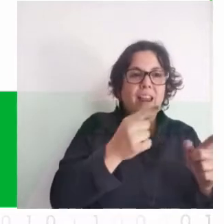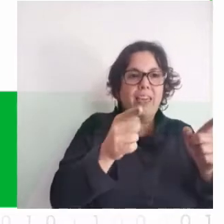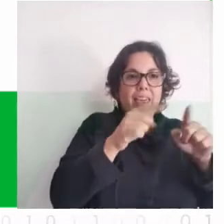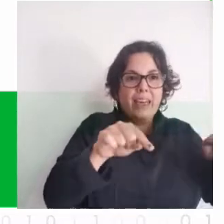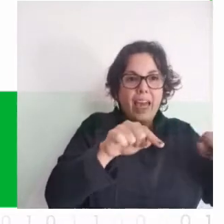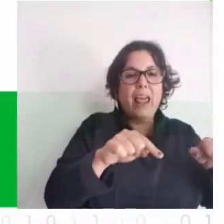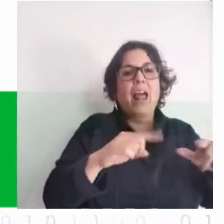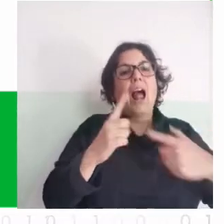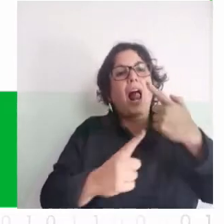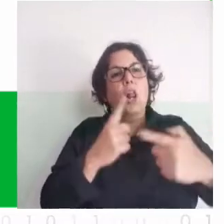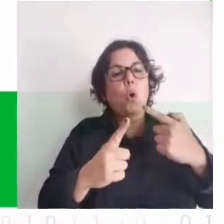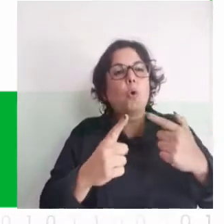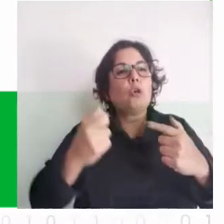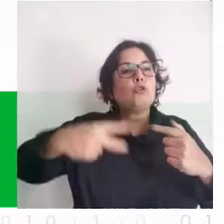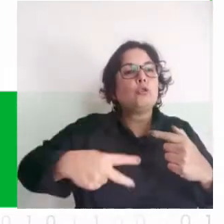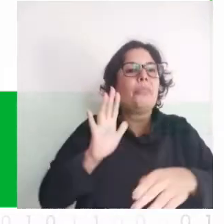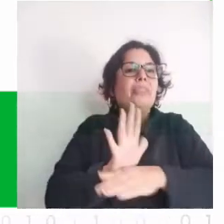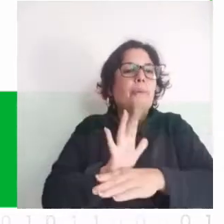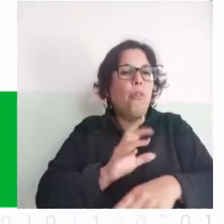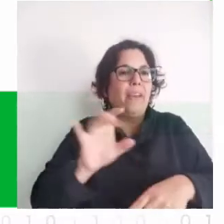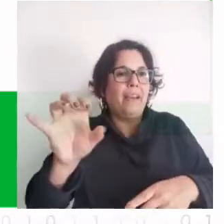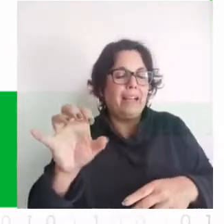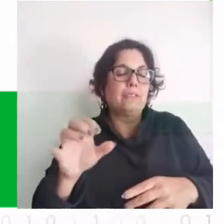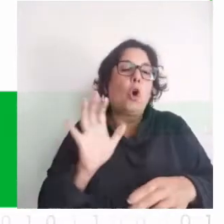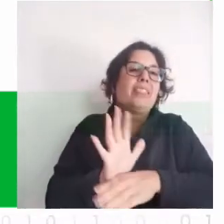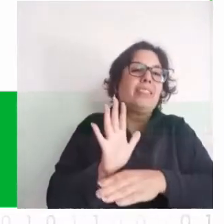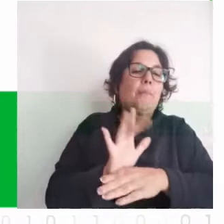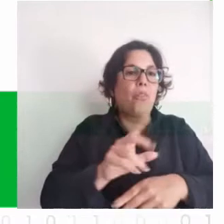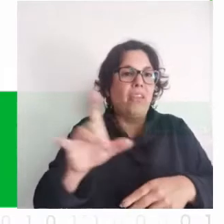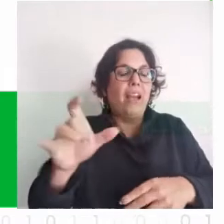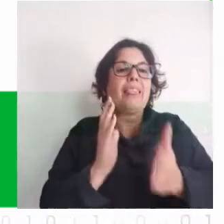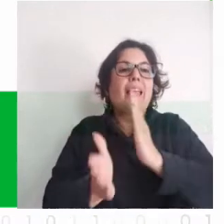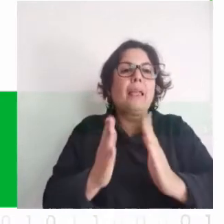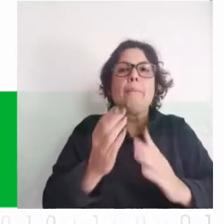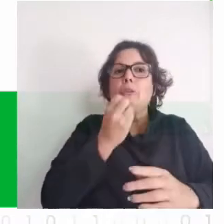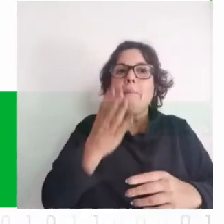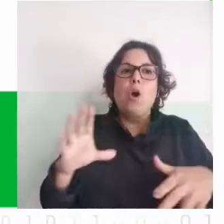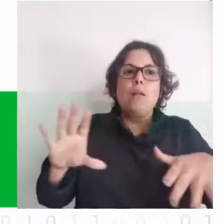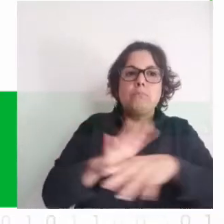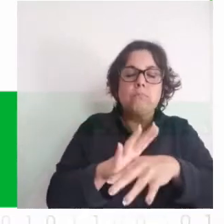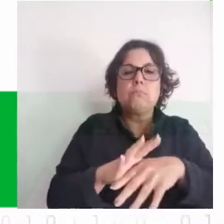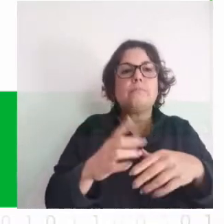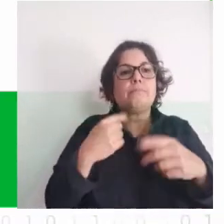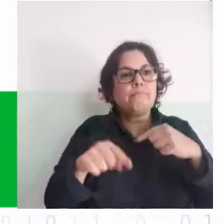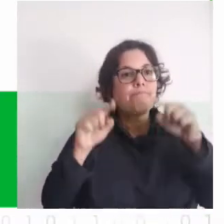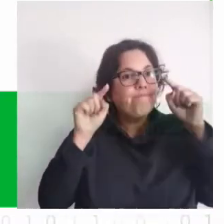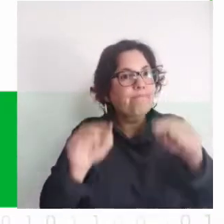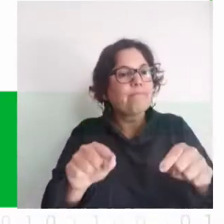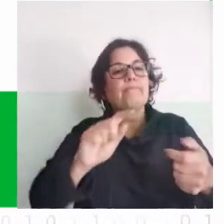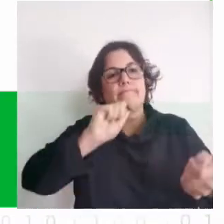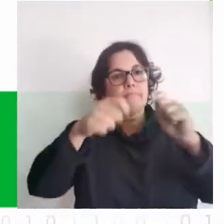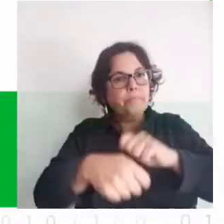determinados subtipos de cáncer o tipos de cáncer, qué tratamientos serían los más efectivos para esas